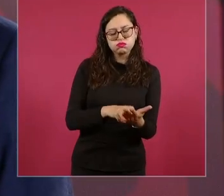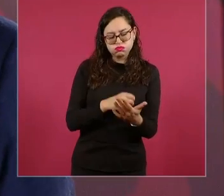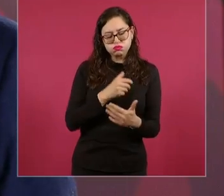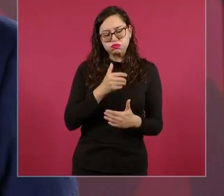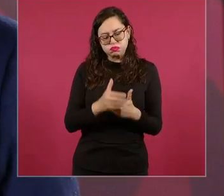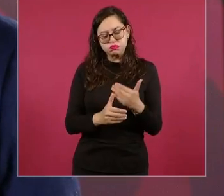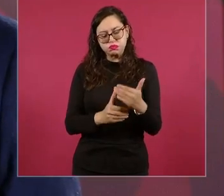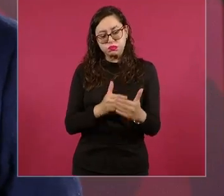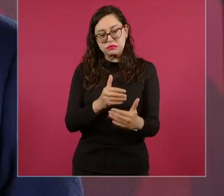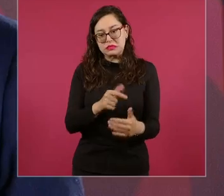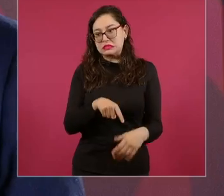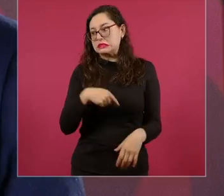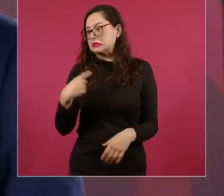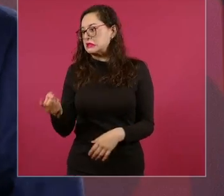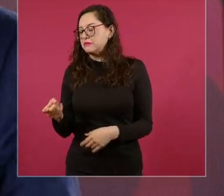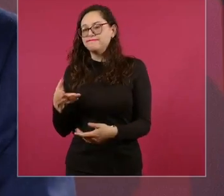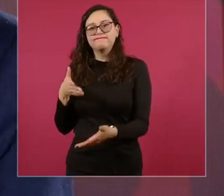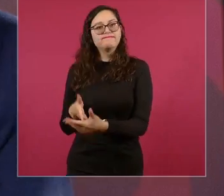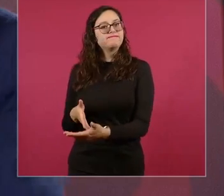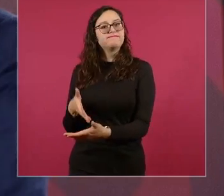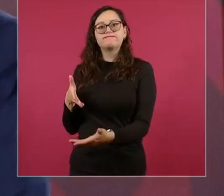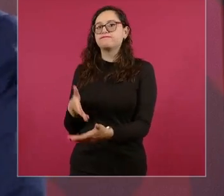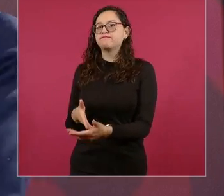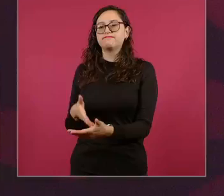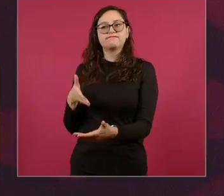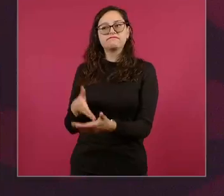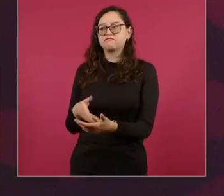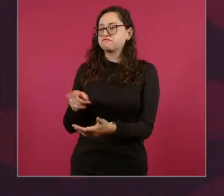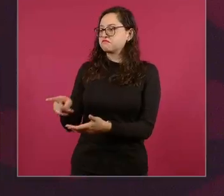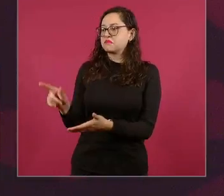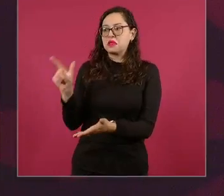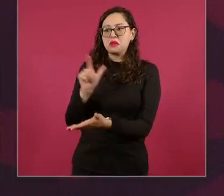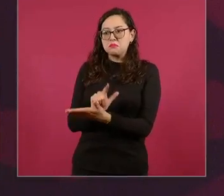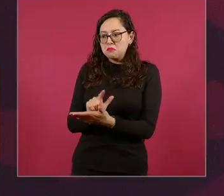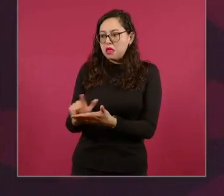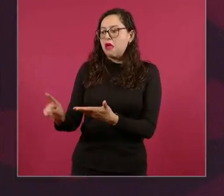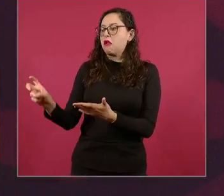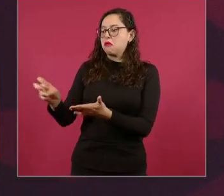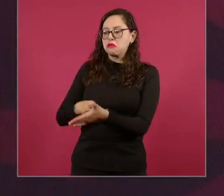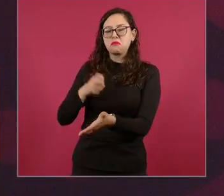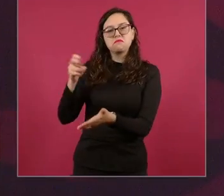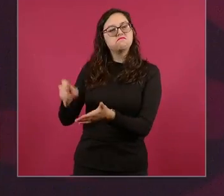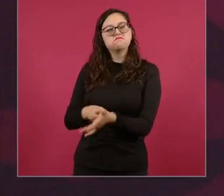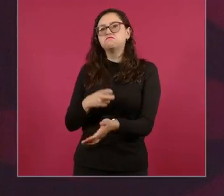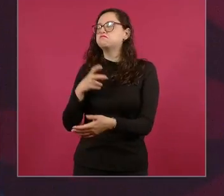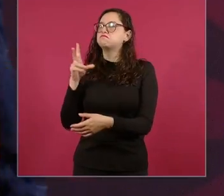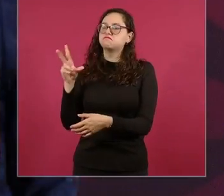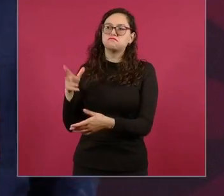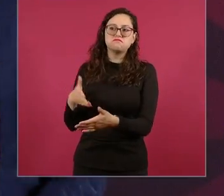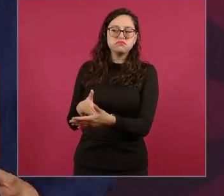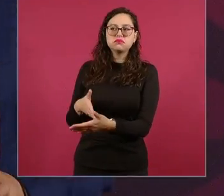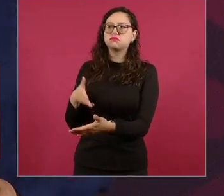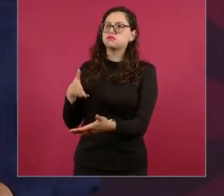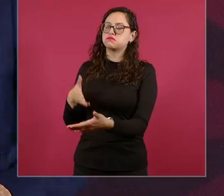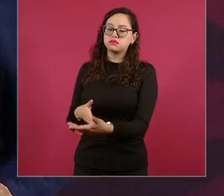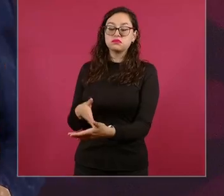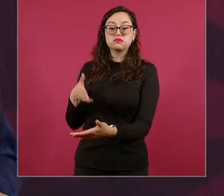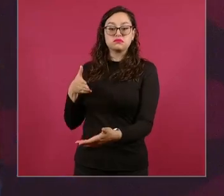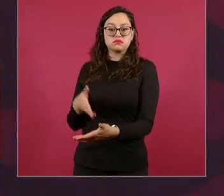porque es el poder encargado de la impartición de la justicia